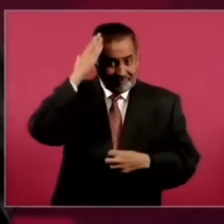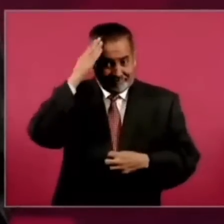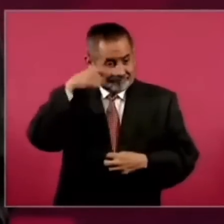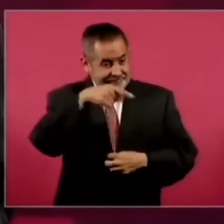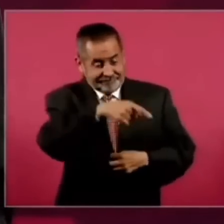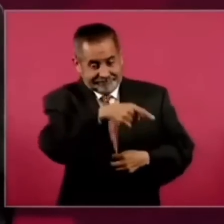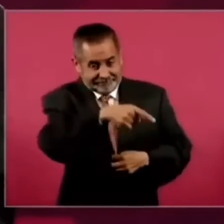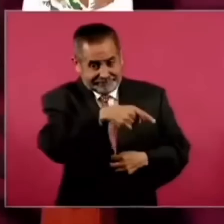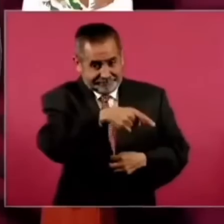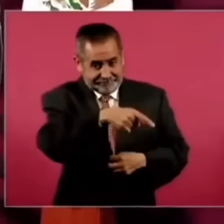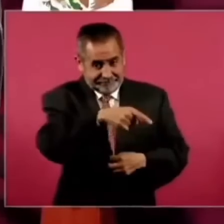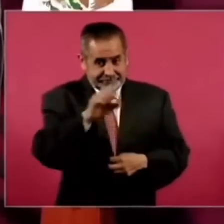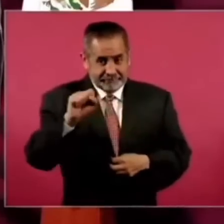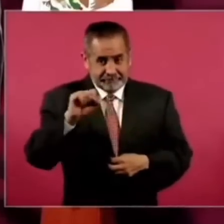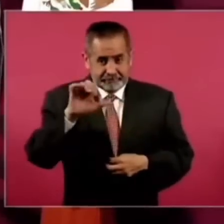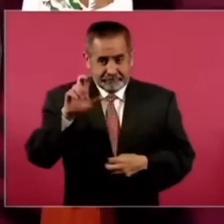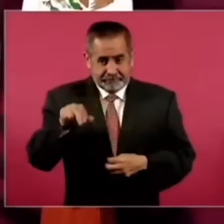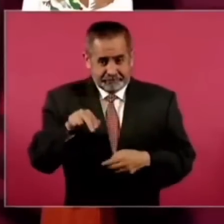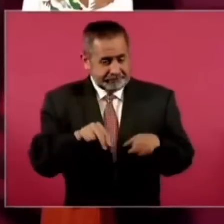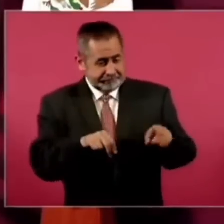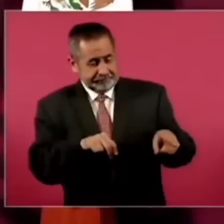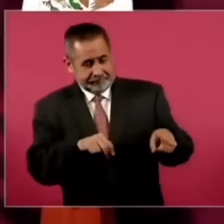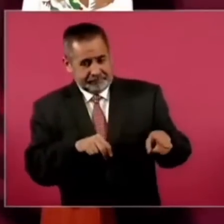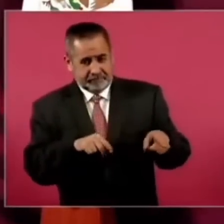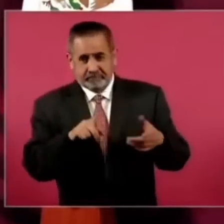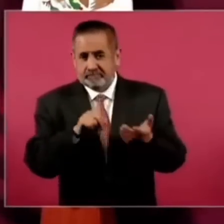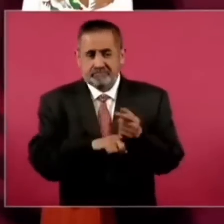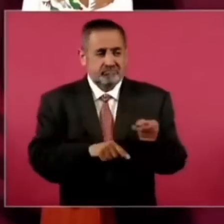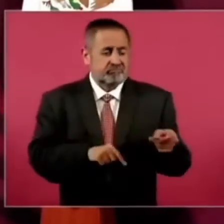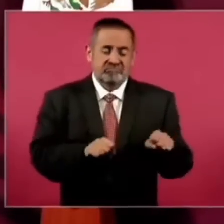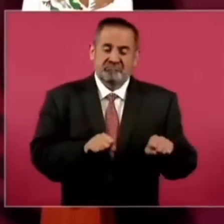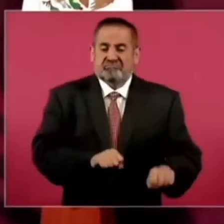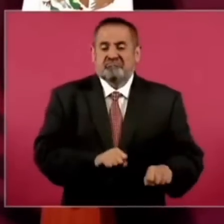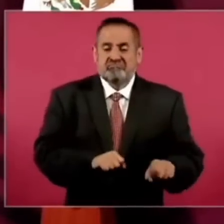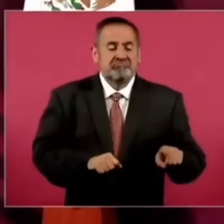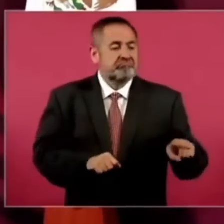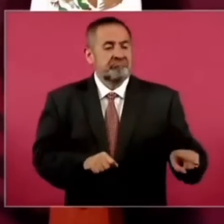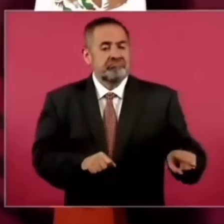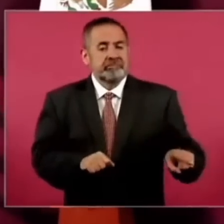que está bien